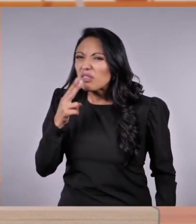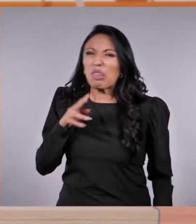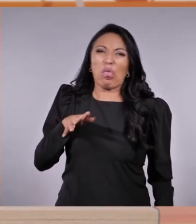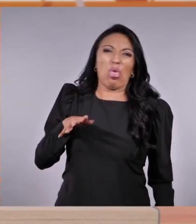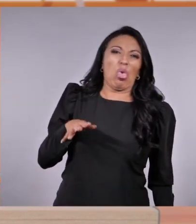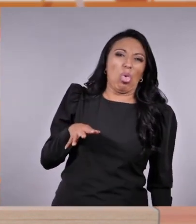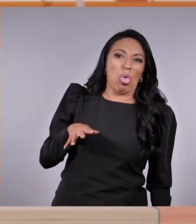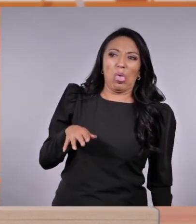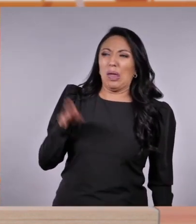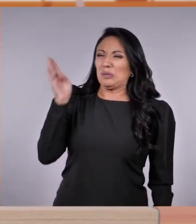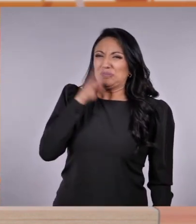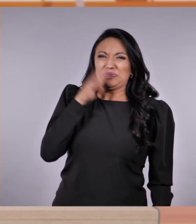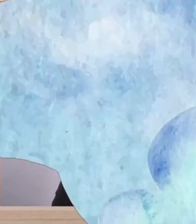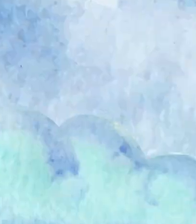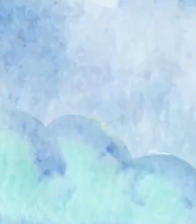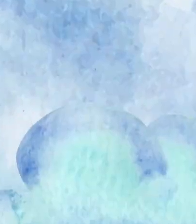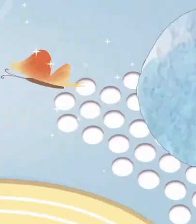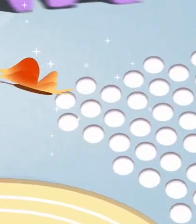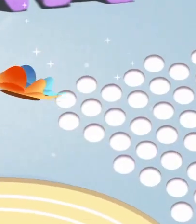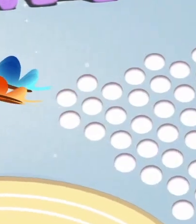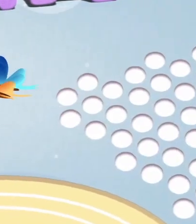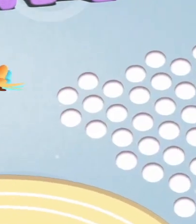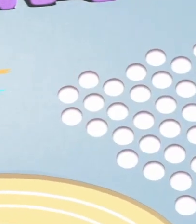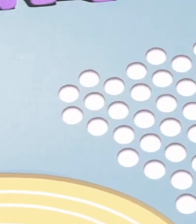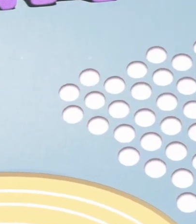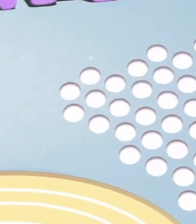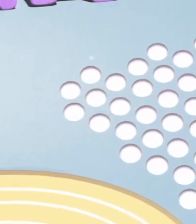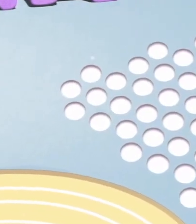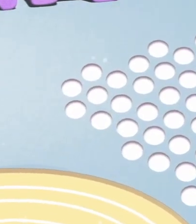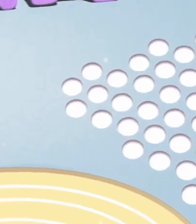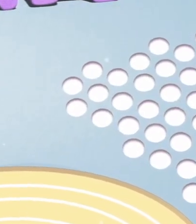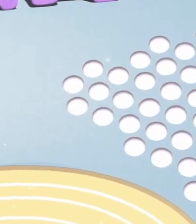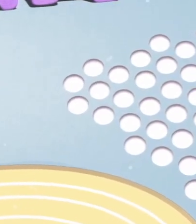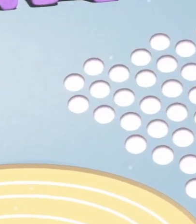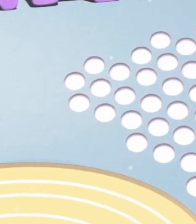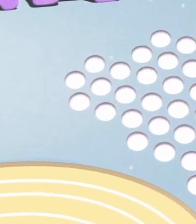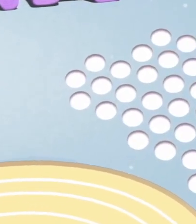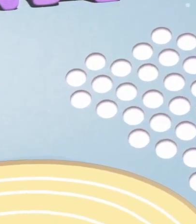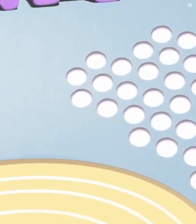¡Ay! ¡Huele a quemado! ¡Eli y Ana!